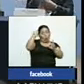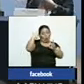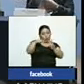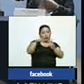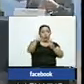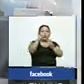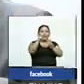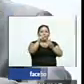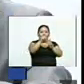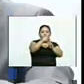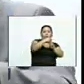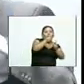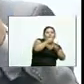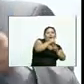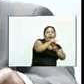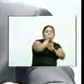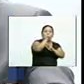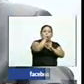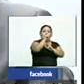Funes, Noticiero Hechos.